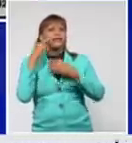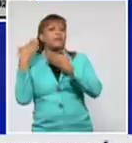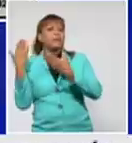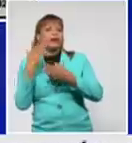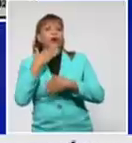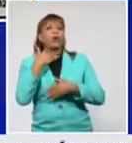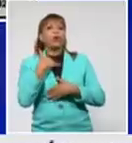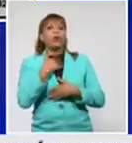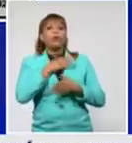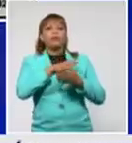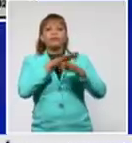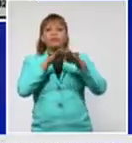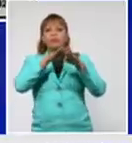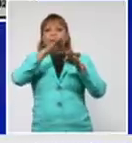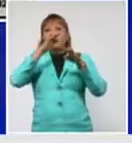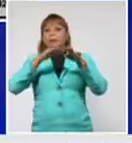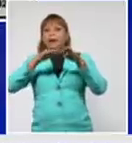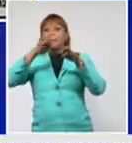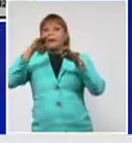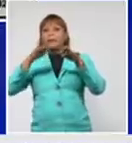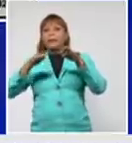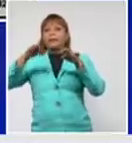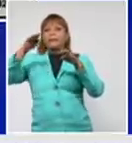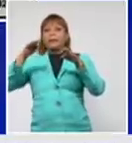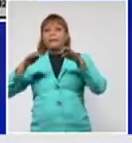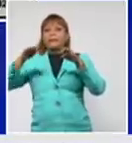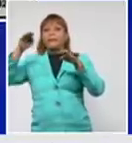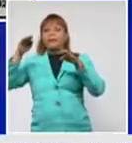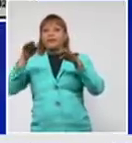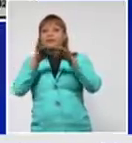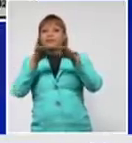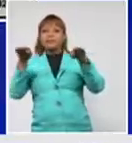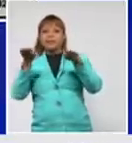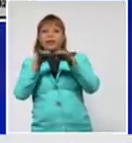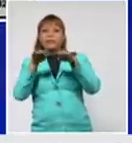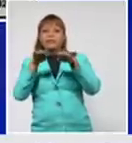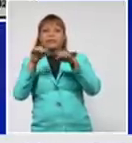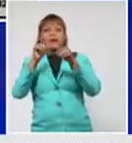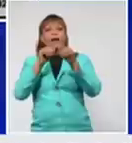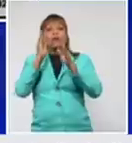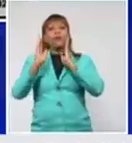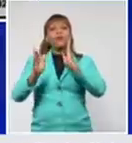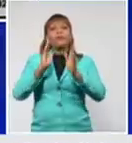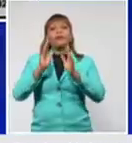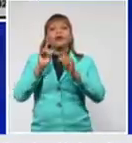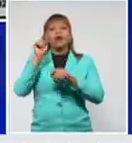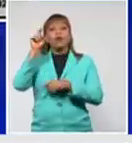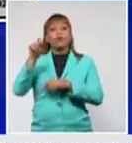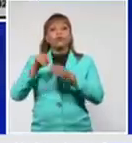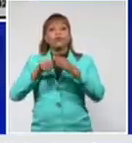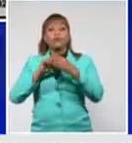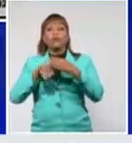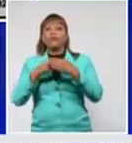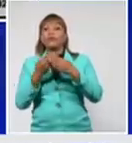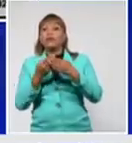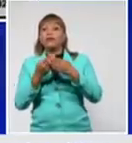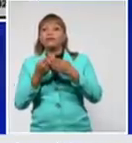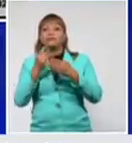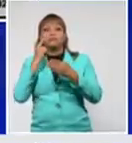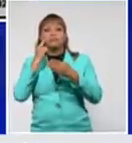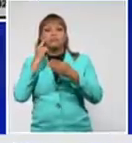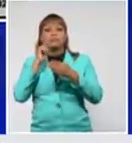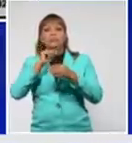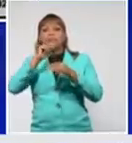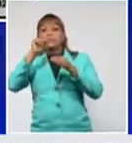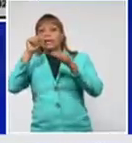se mantiene con una meseta en un periodo y ya en los últimos días una